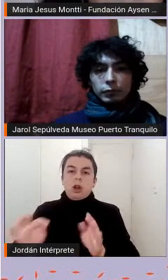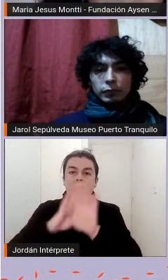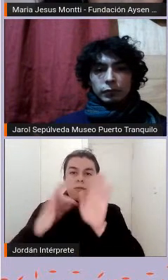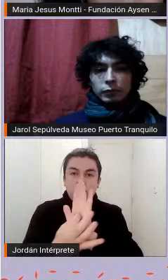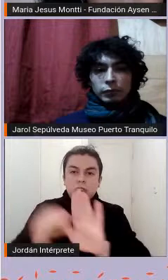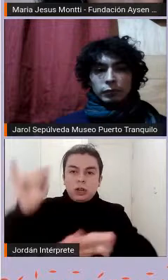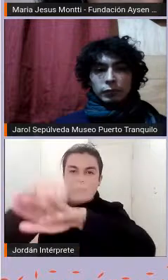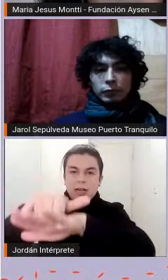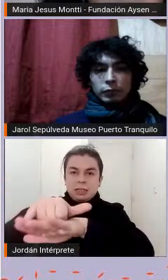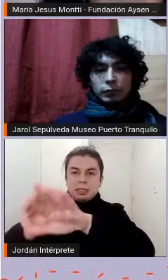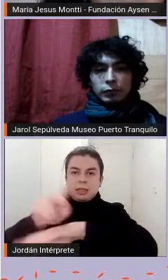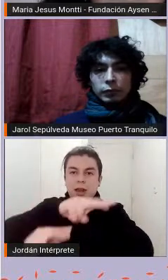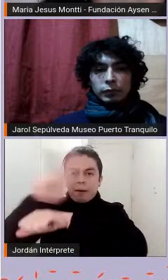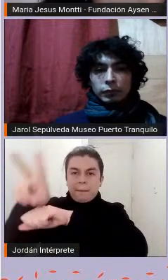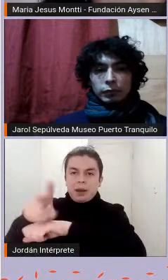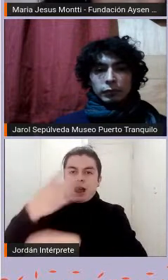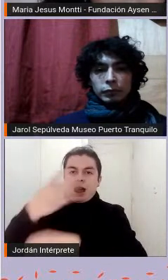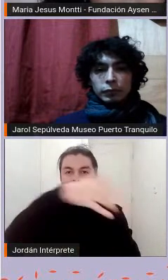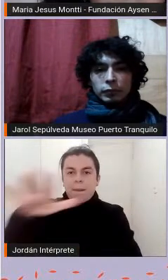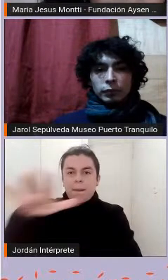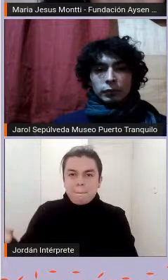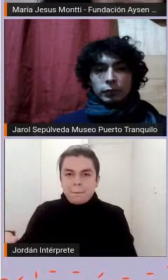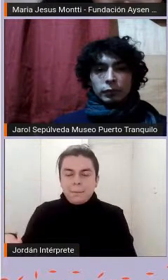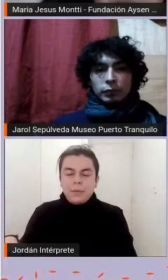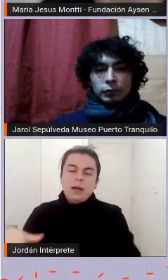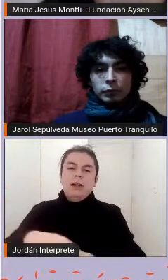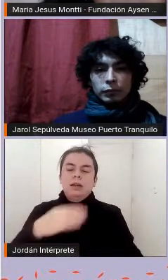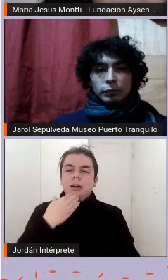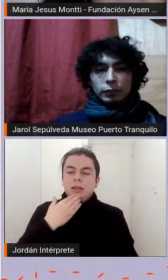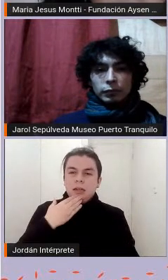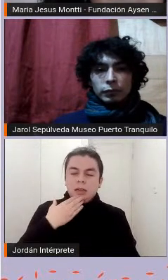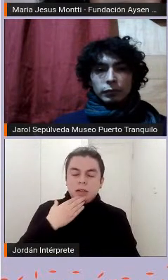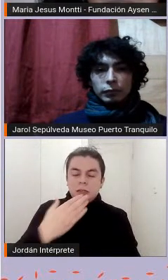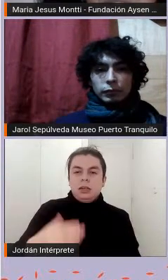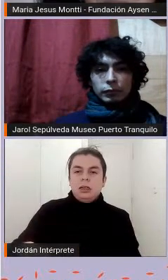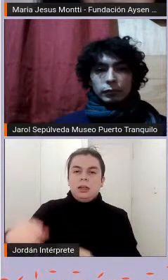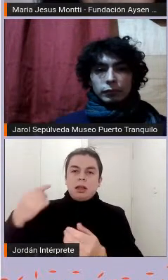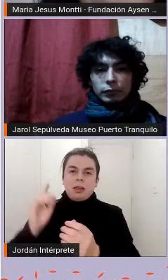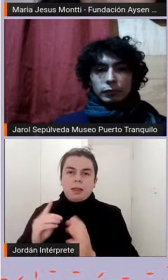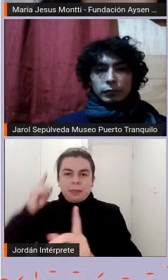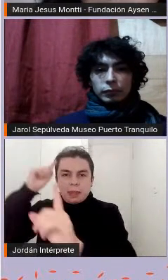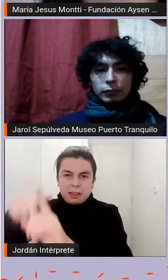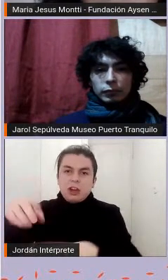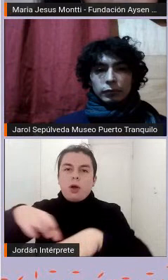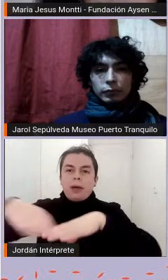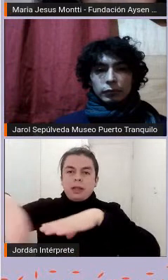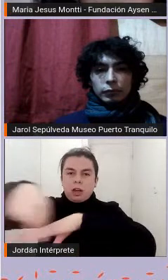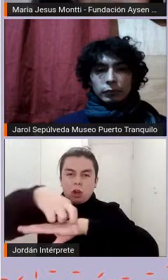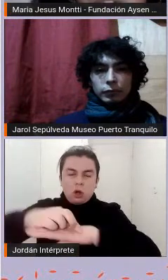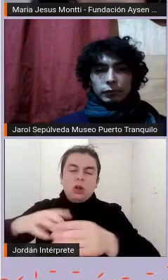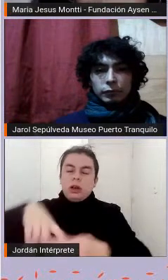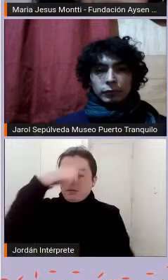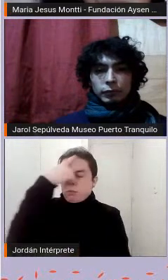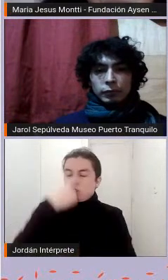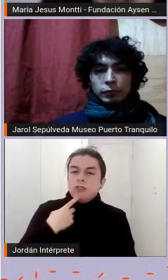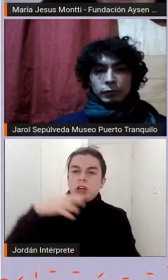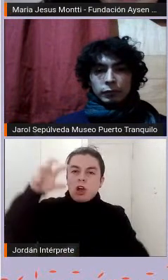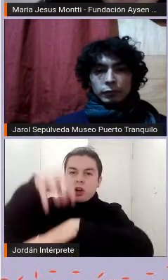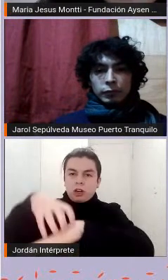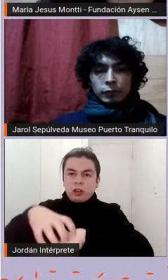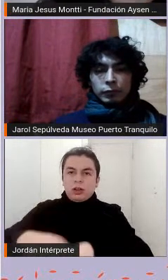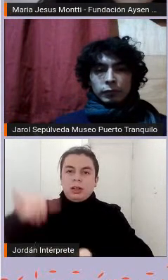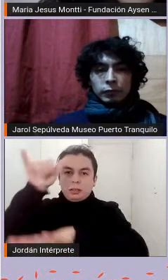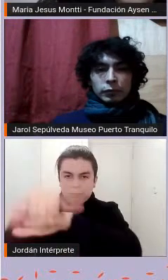Puerto Río Tranquilo, Destino Patagonia, Copa Sur Austral, el Museo Regional de Aysén, entre otros, CONAF, por